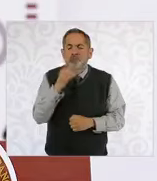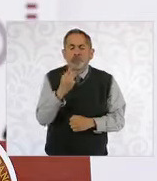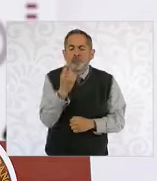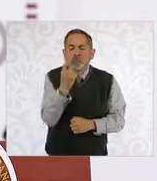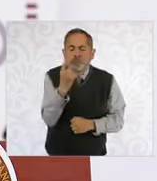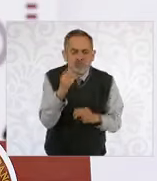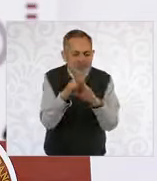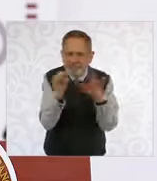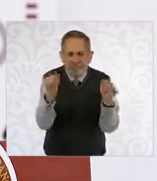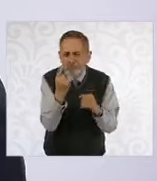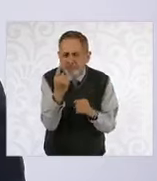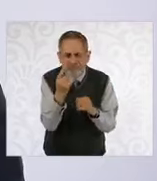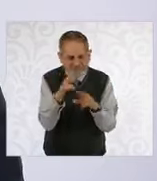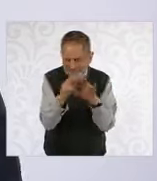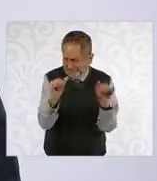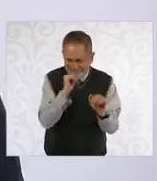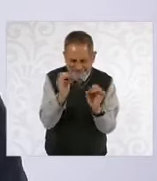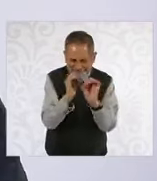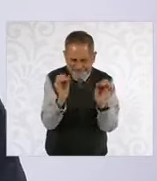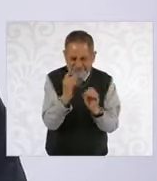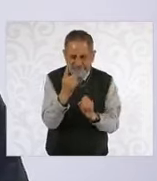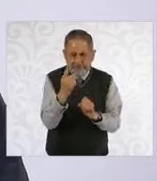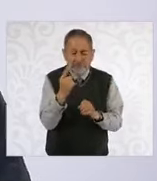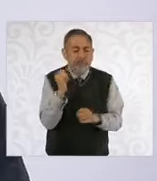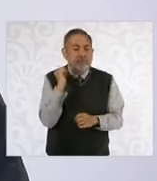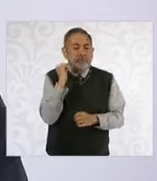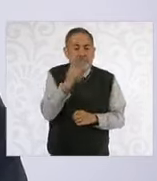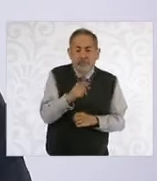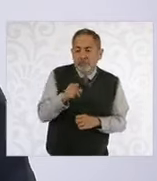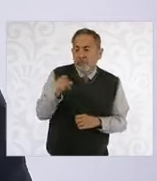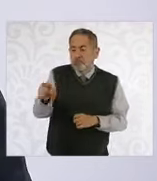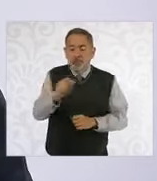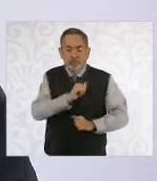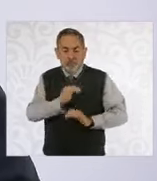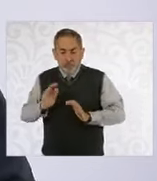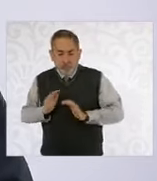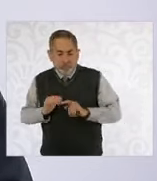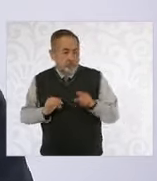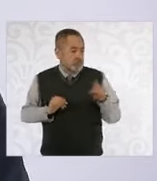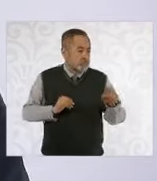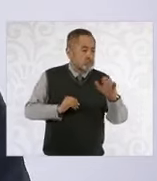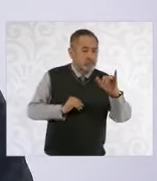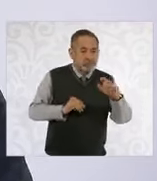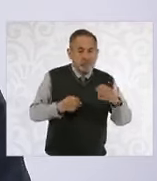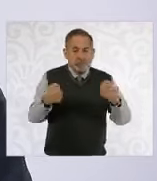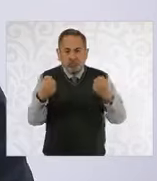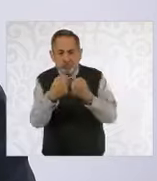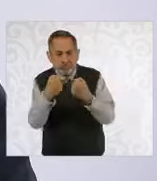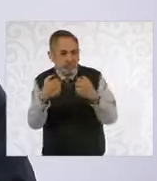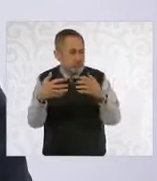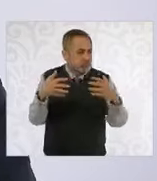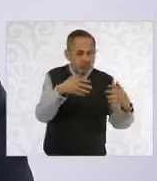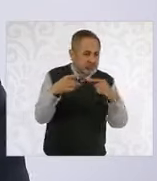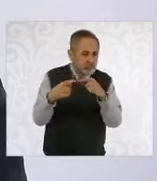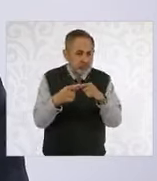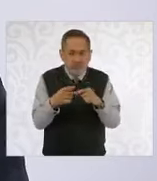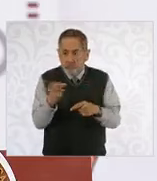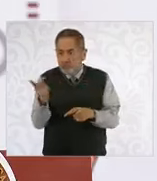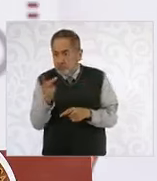uno, de un enfrentamiento entre militares y civiles con bajas por parte de